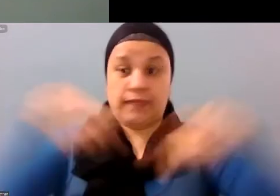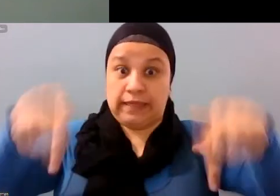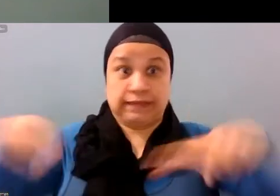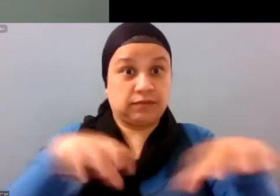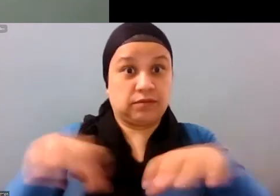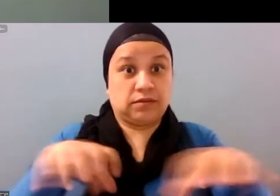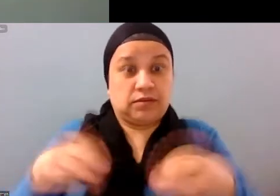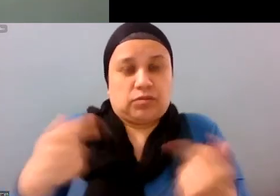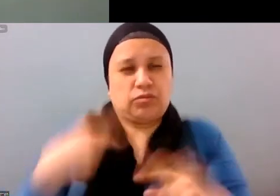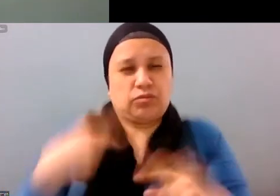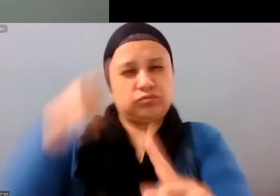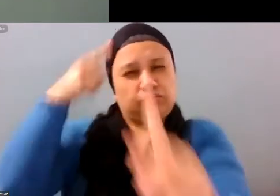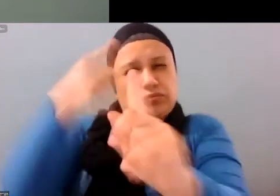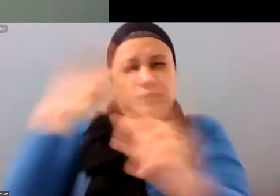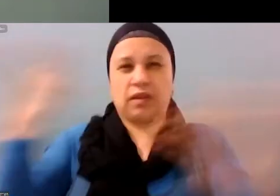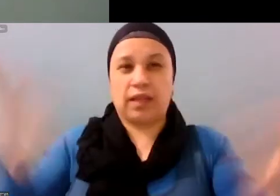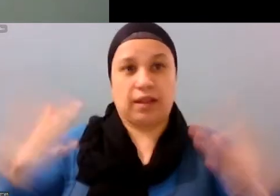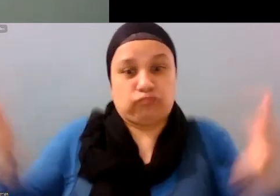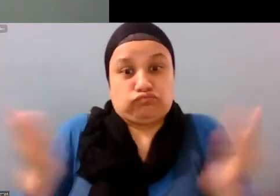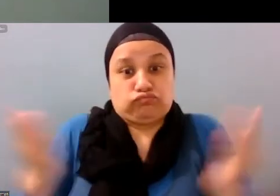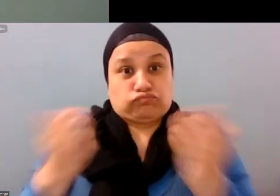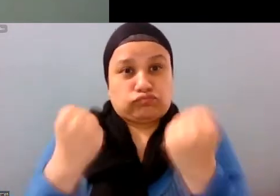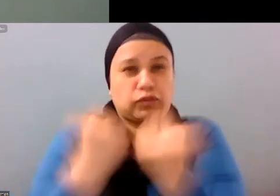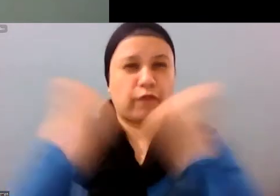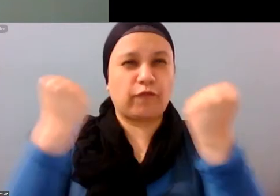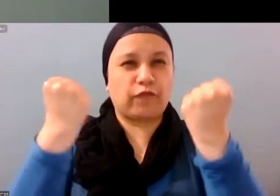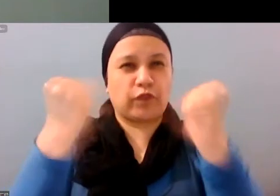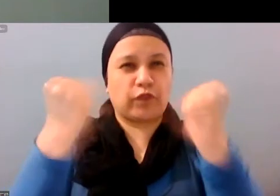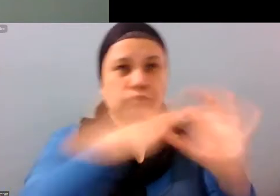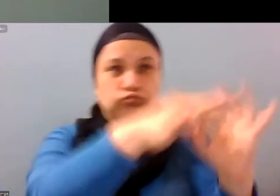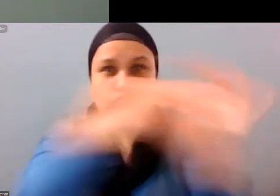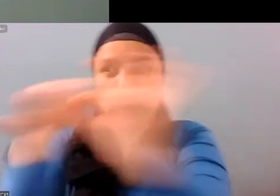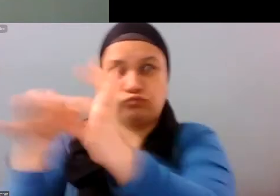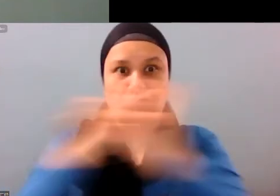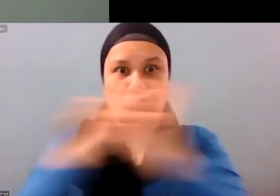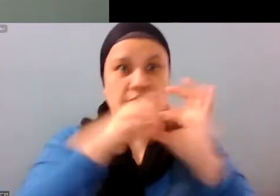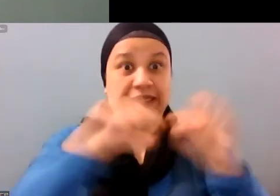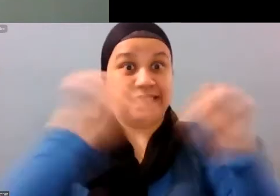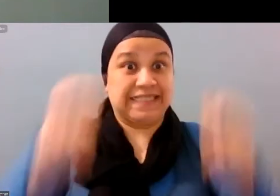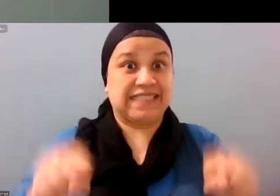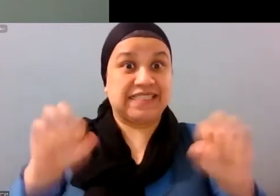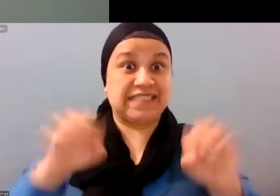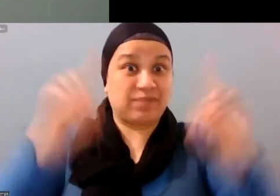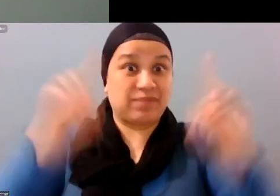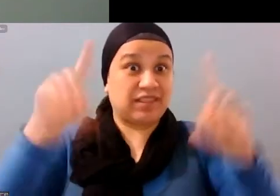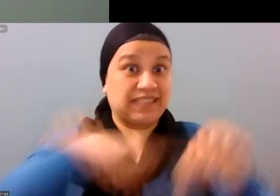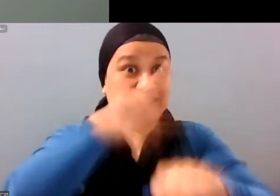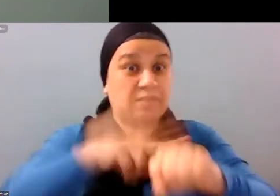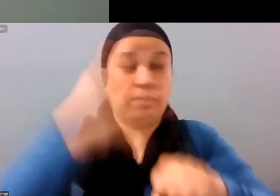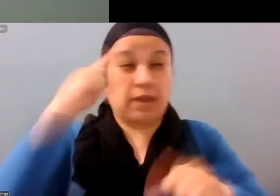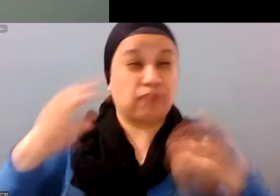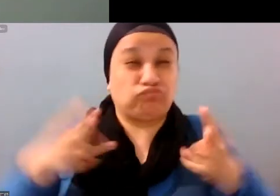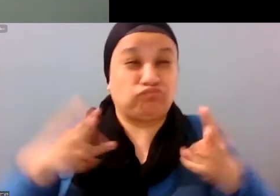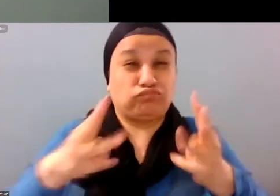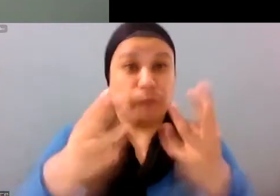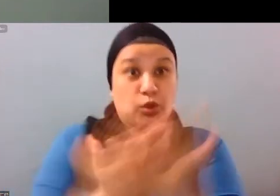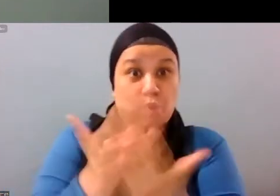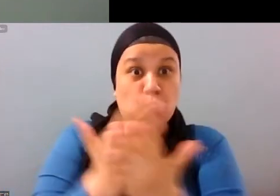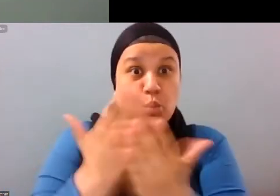objetivo de fortalecer los vínculos del Sistema Educativo Nacional para generar metodologías acordes a las